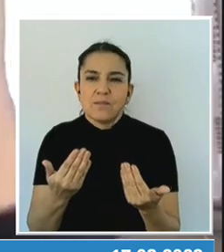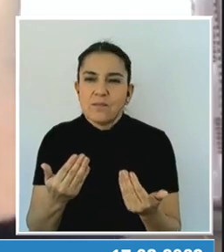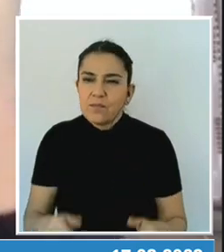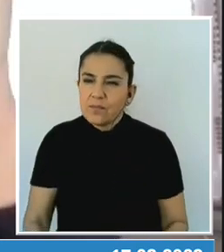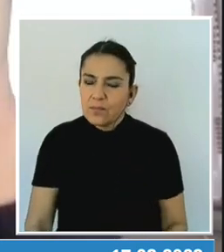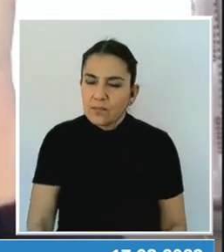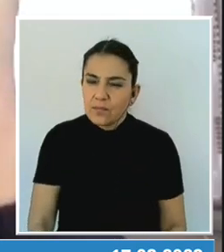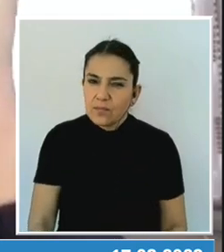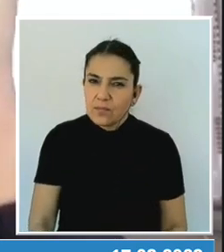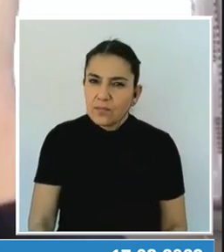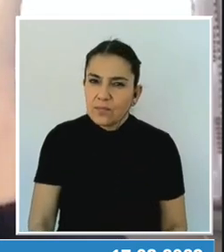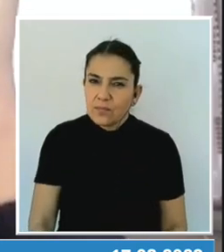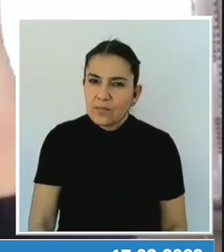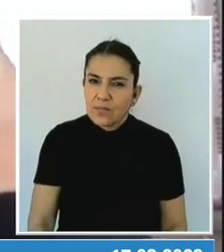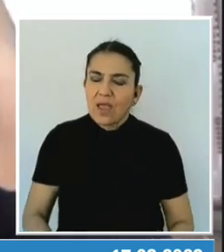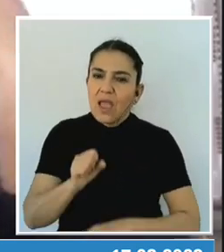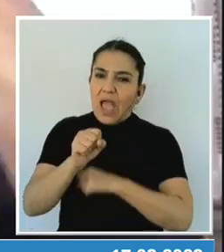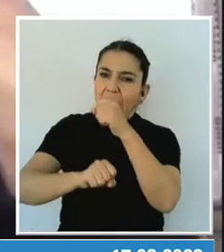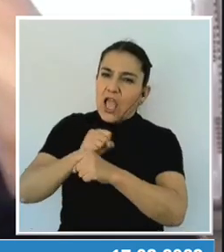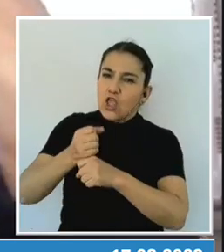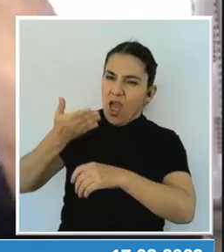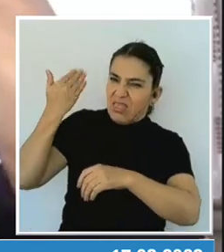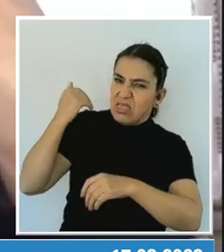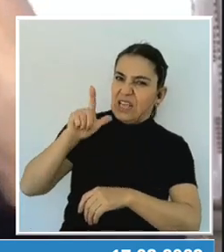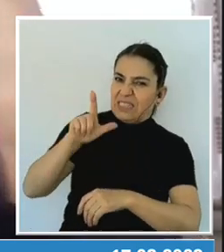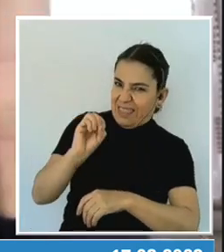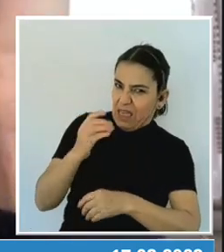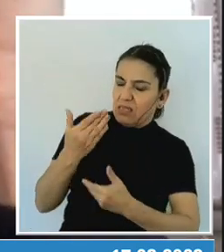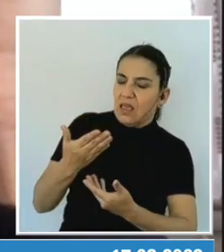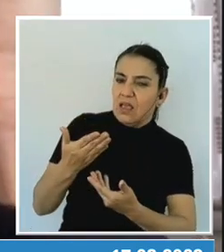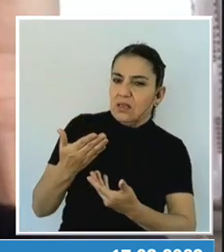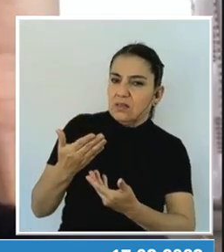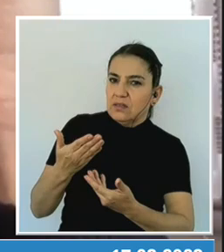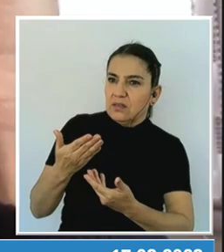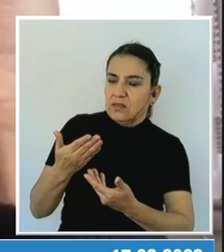la década del 70, ¿no? Y estamos todavía